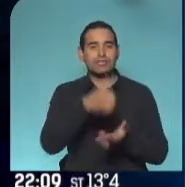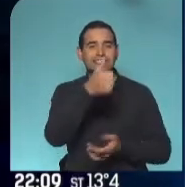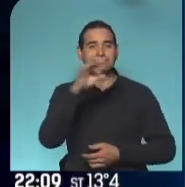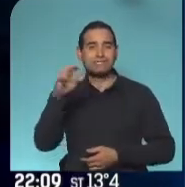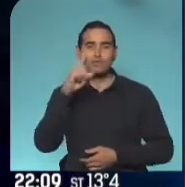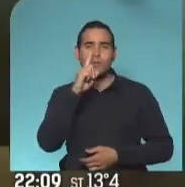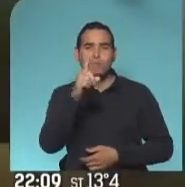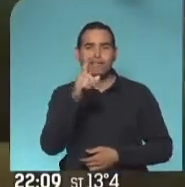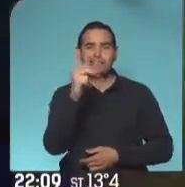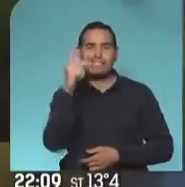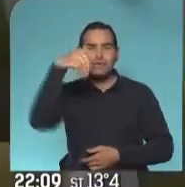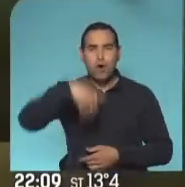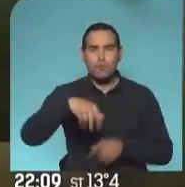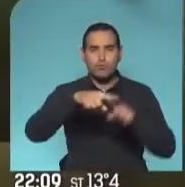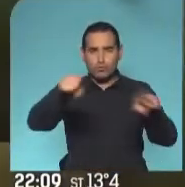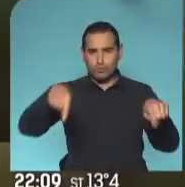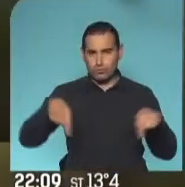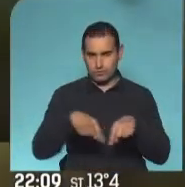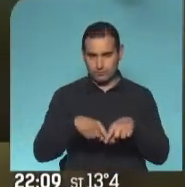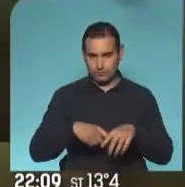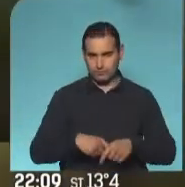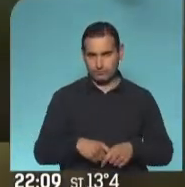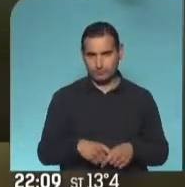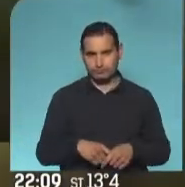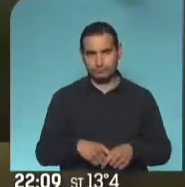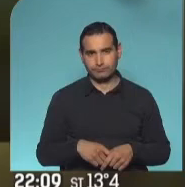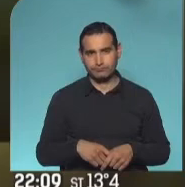6.600.000 kilómetros cuadrados.